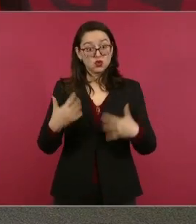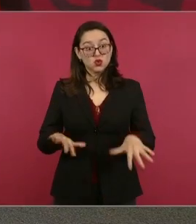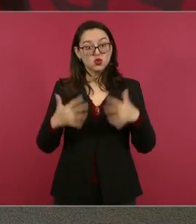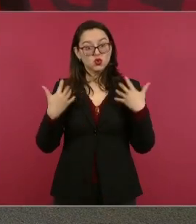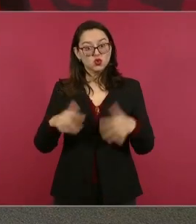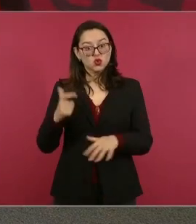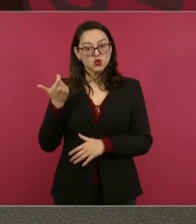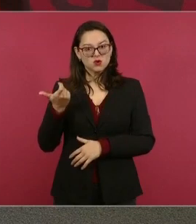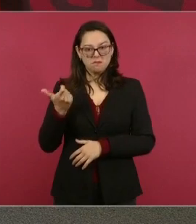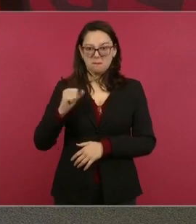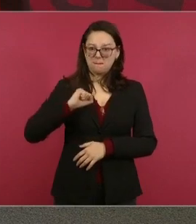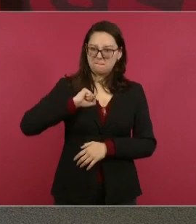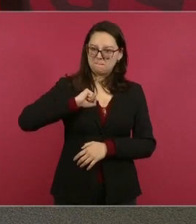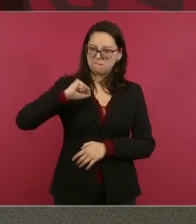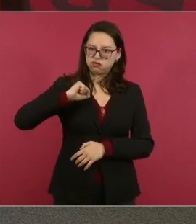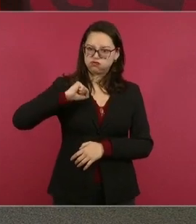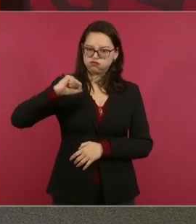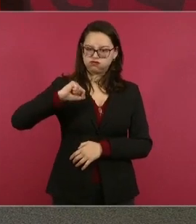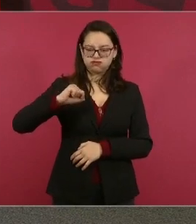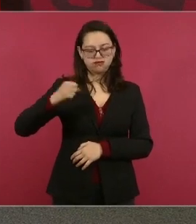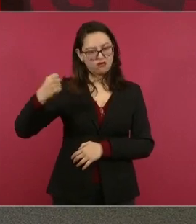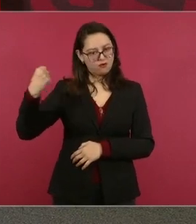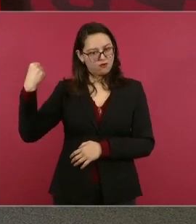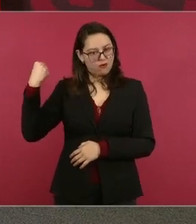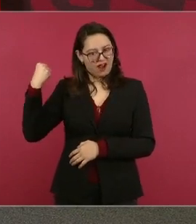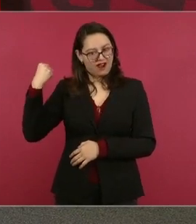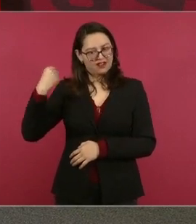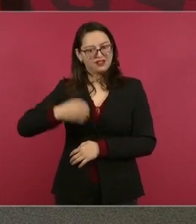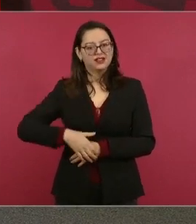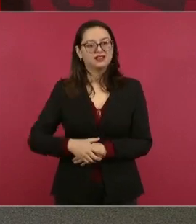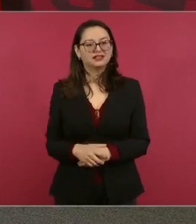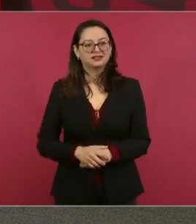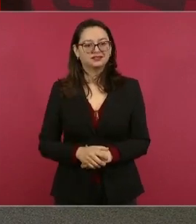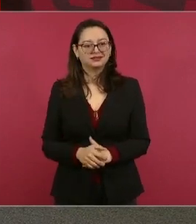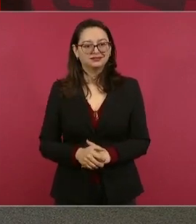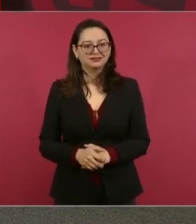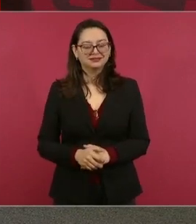Súper peso. Fortachón.